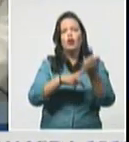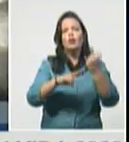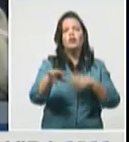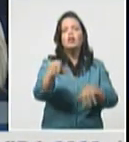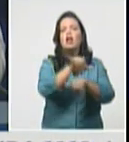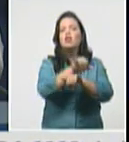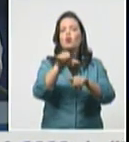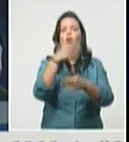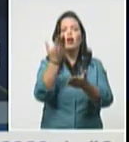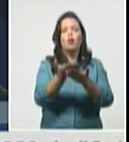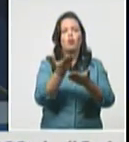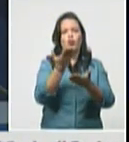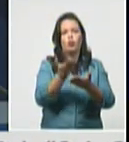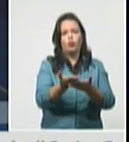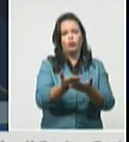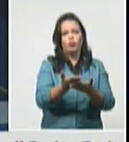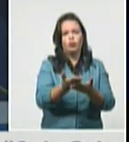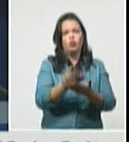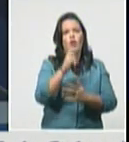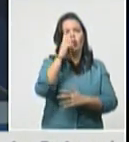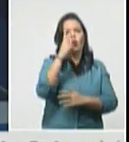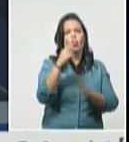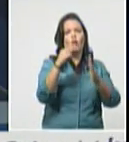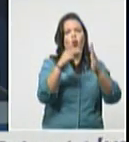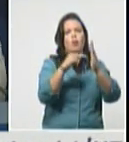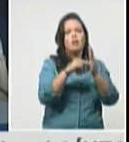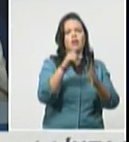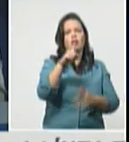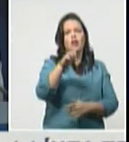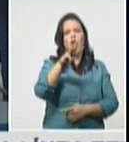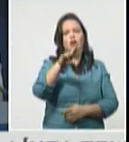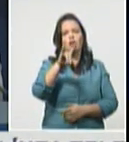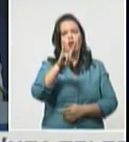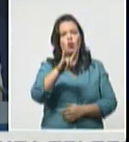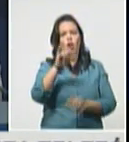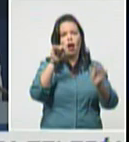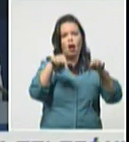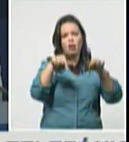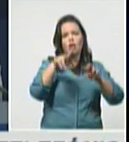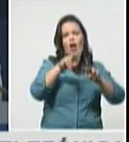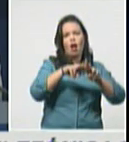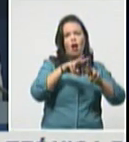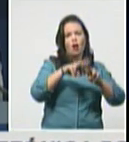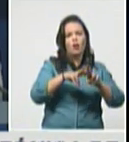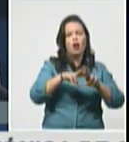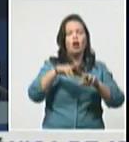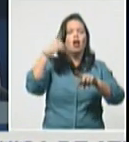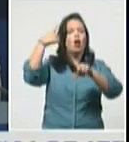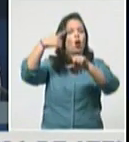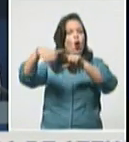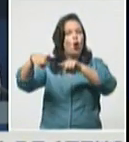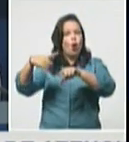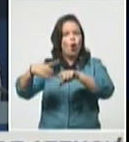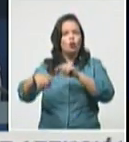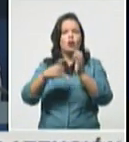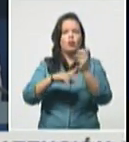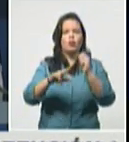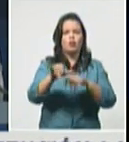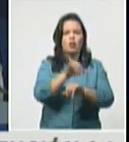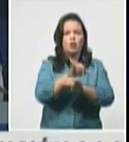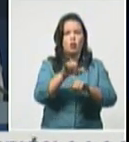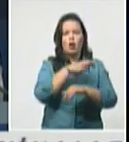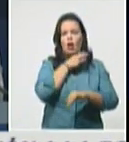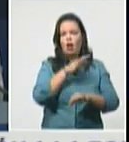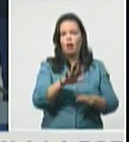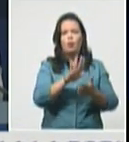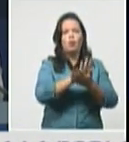2.139 muestras analizadas de La Habana, sino que de otras provincias también. Por ejemplo, de Mayabeque se